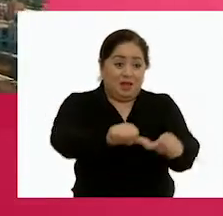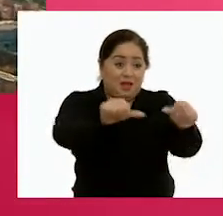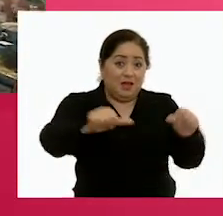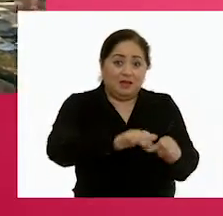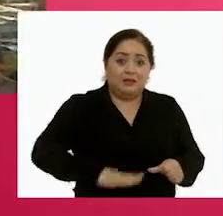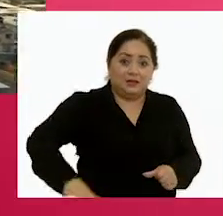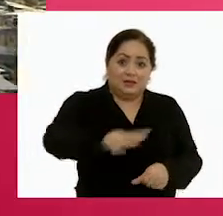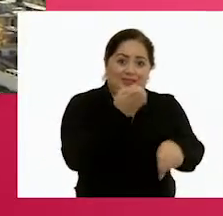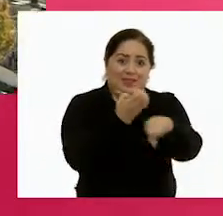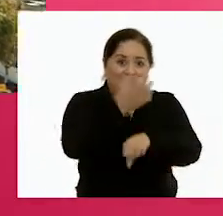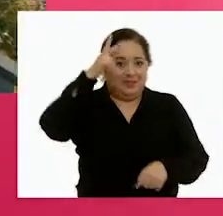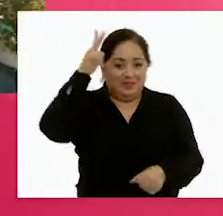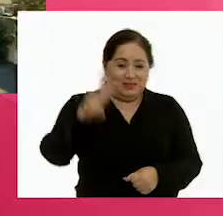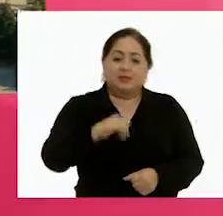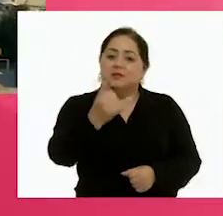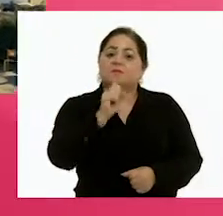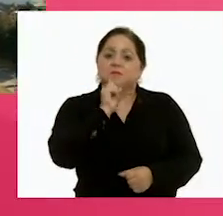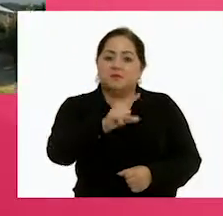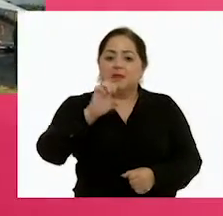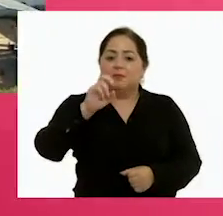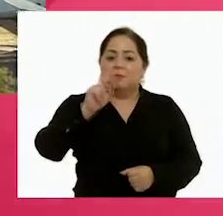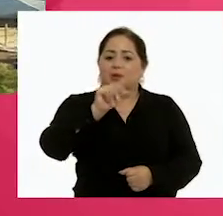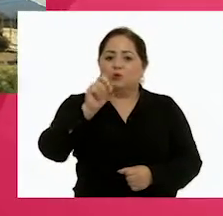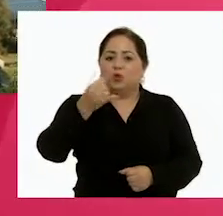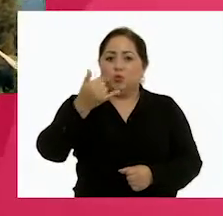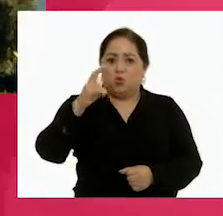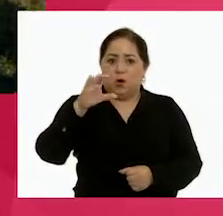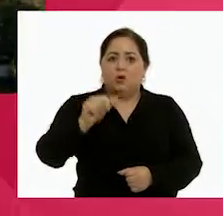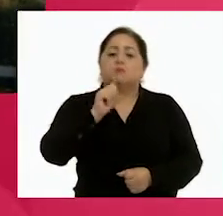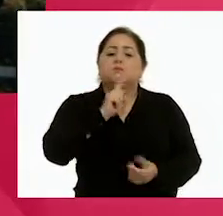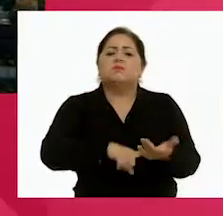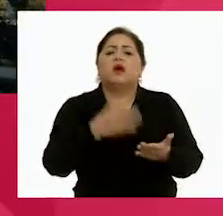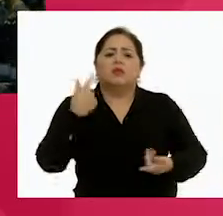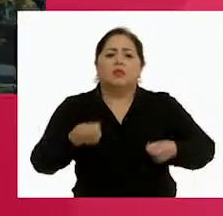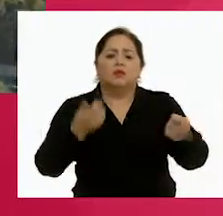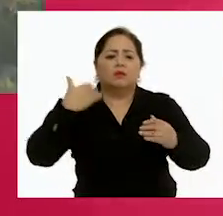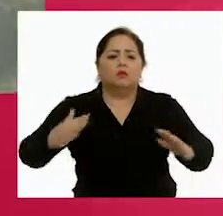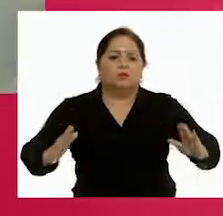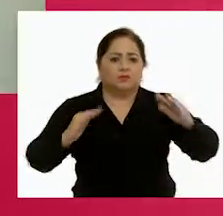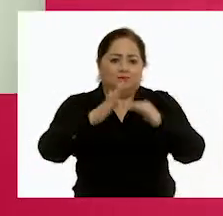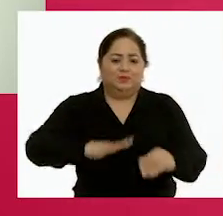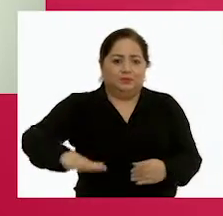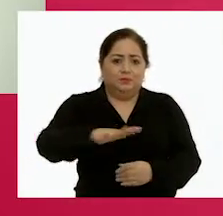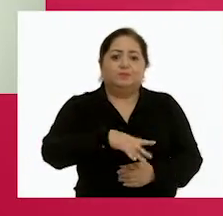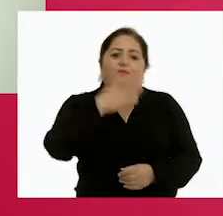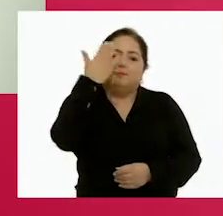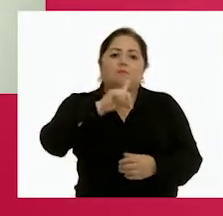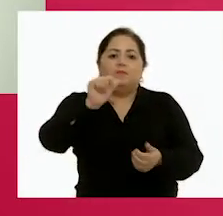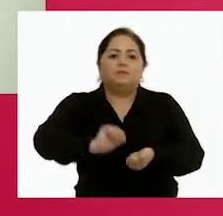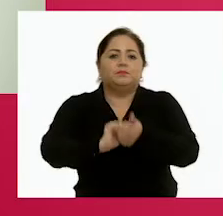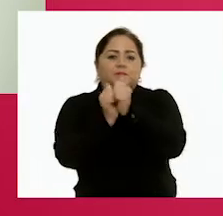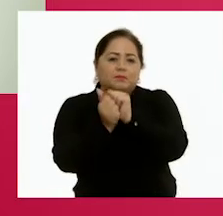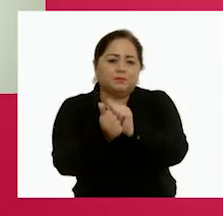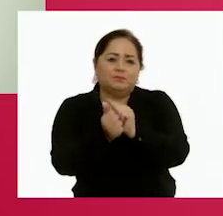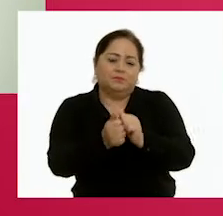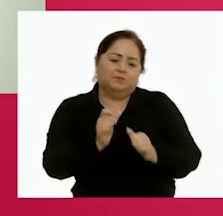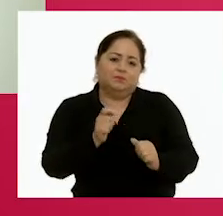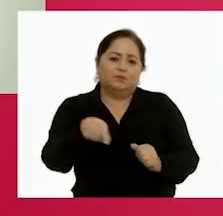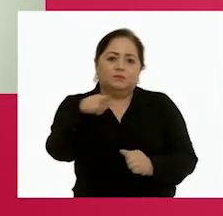ocupa el estado de Hidalgo, incluyendo Epazoyucan, estuvo bajo dominio de Teotihuacán, debido a que le proveía de